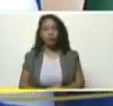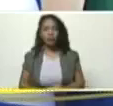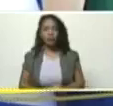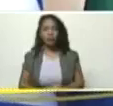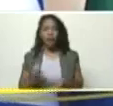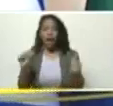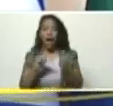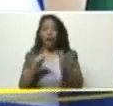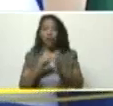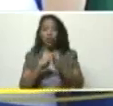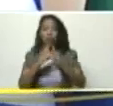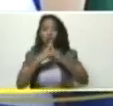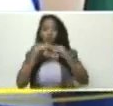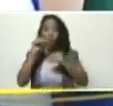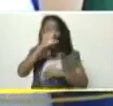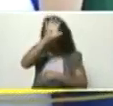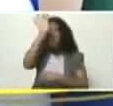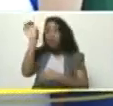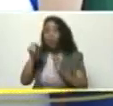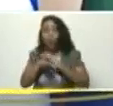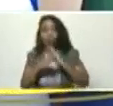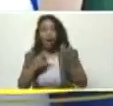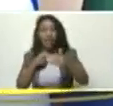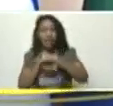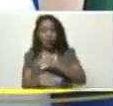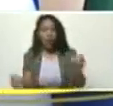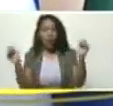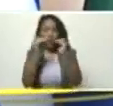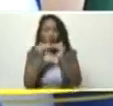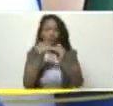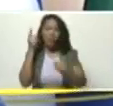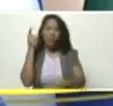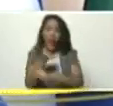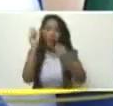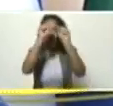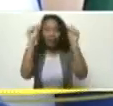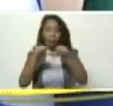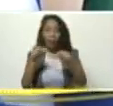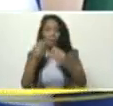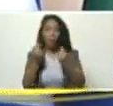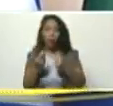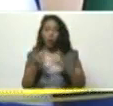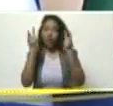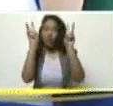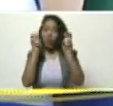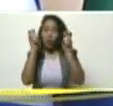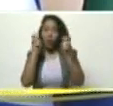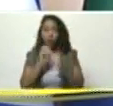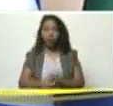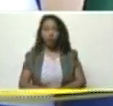en donde todos los países del mundo tengan acceso por igual. Debe ser un sistema monetario nuevo.